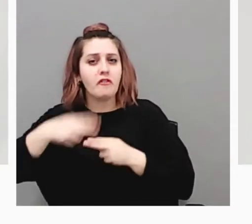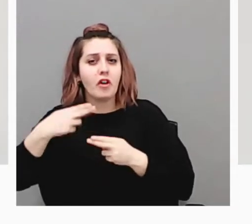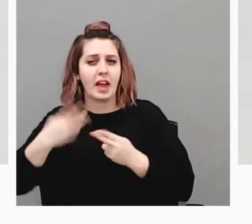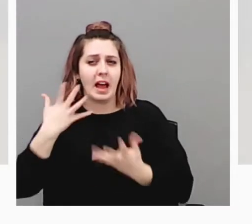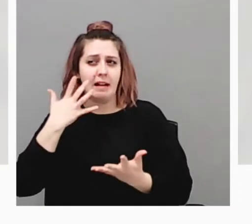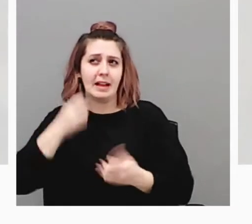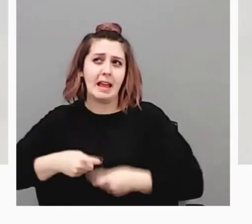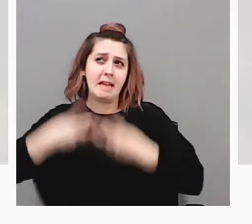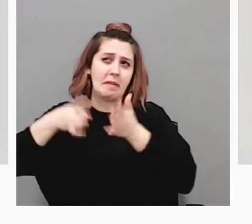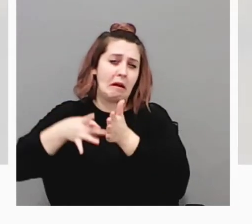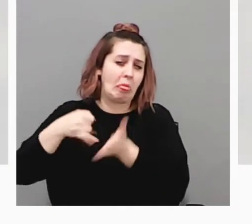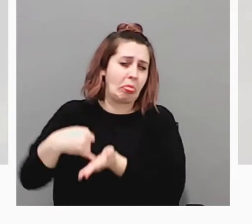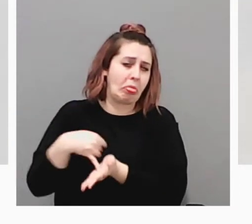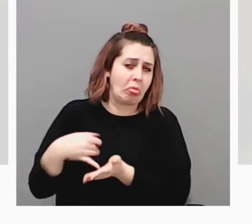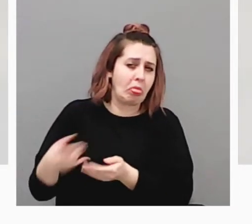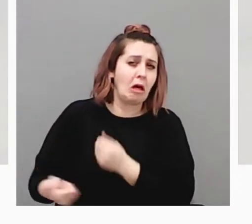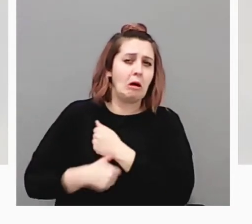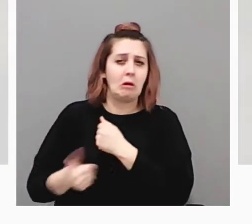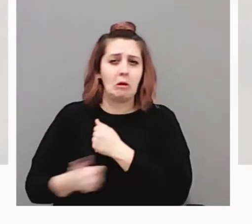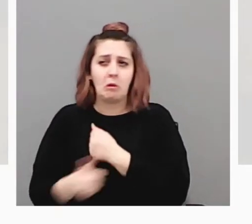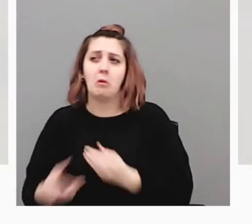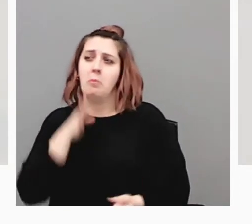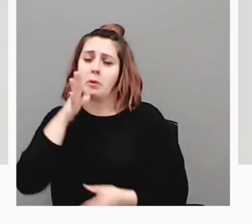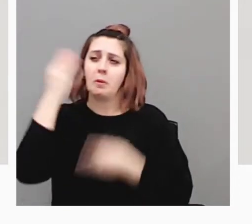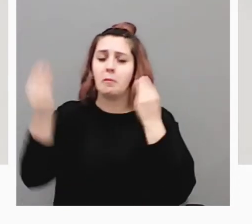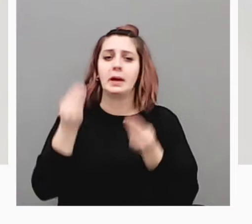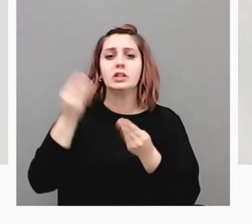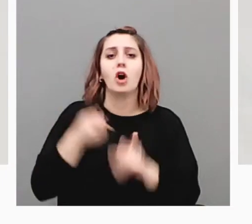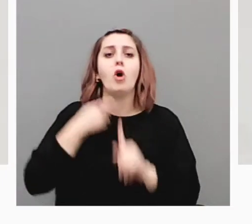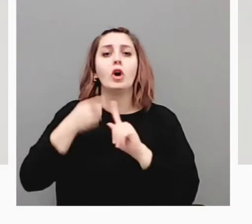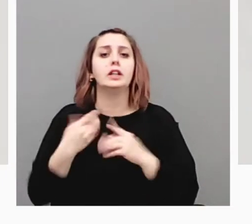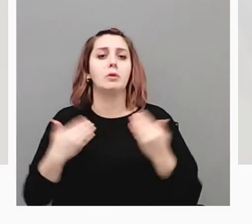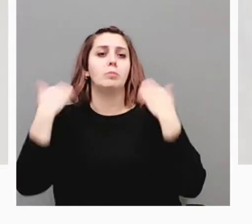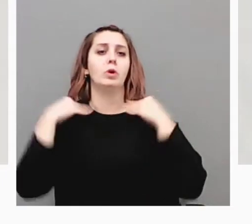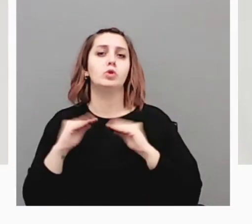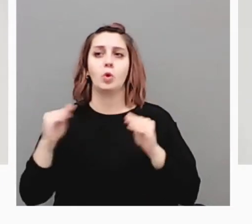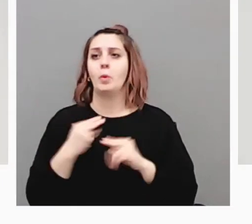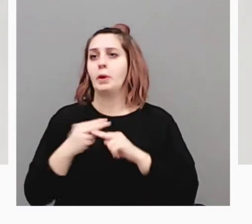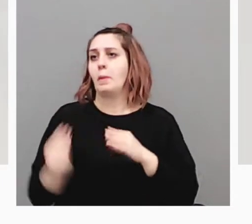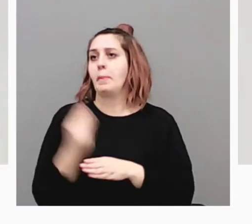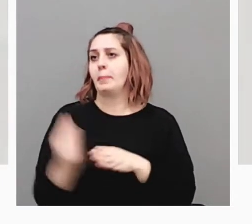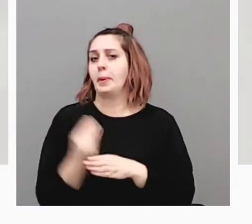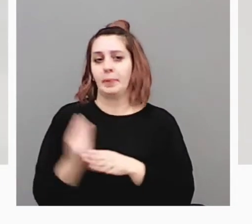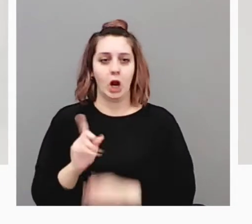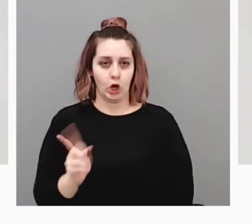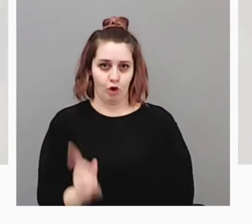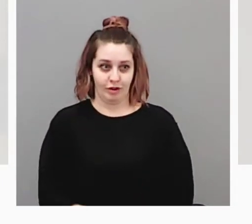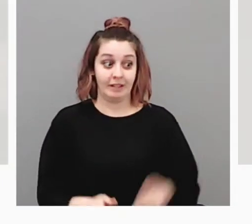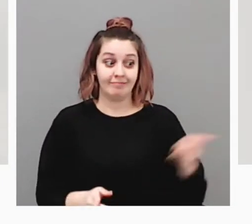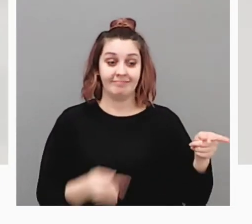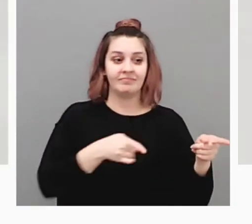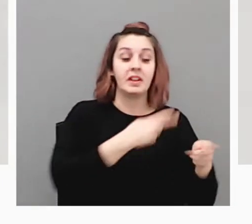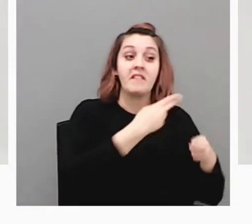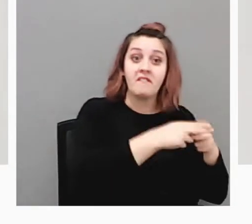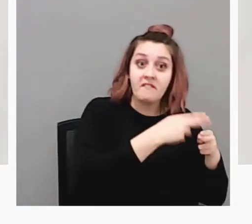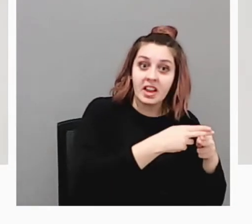poca calidad, porque piensan que su cometido es únicamente producir vino. Este ejemplo produce vino y